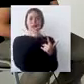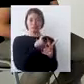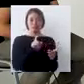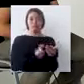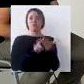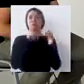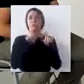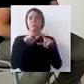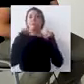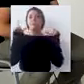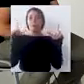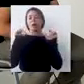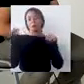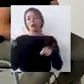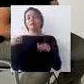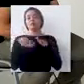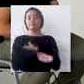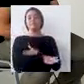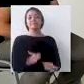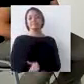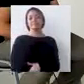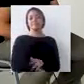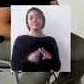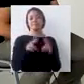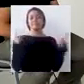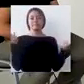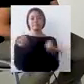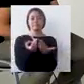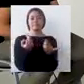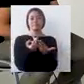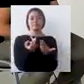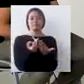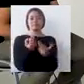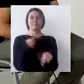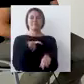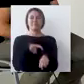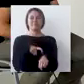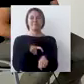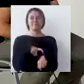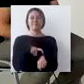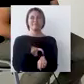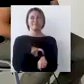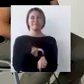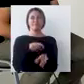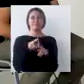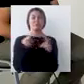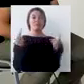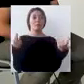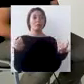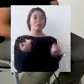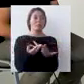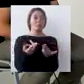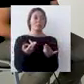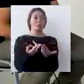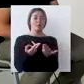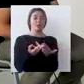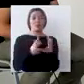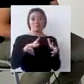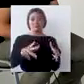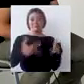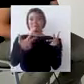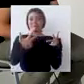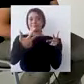Y nosotros nos reunimos, ya te digo, a través de reuniones, a través de